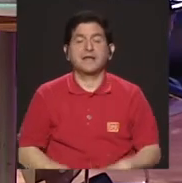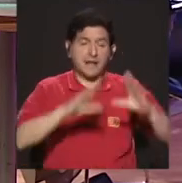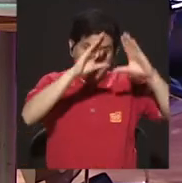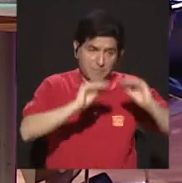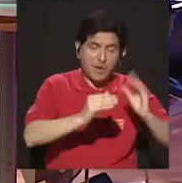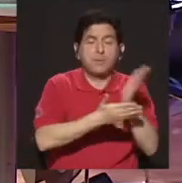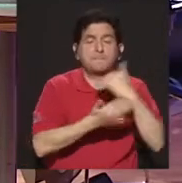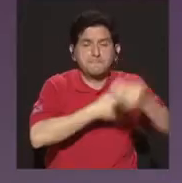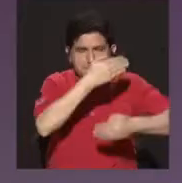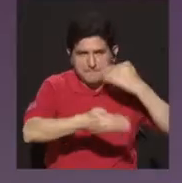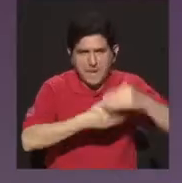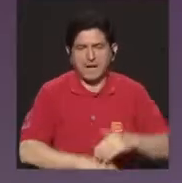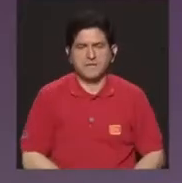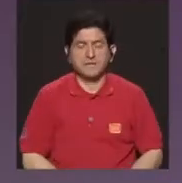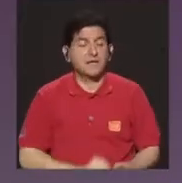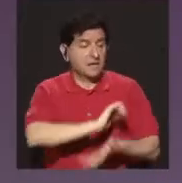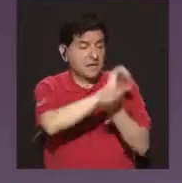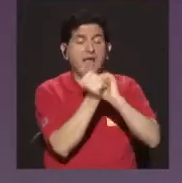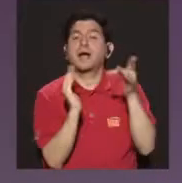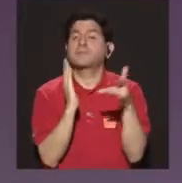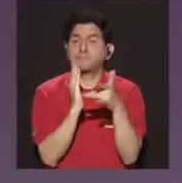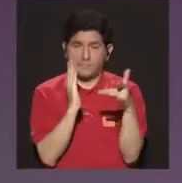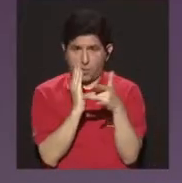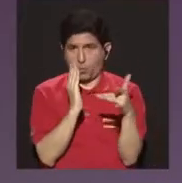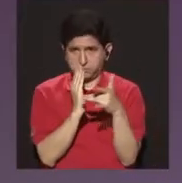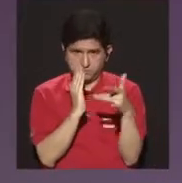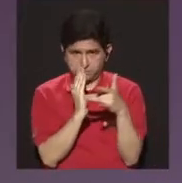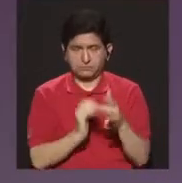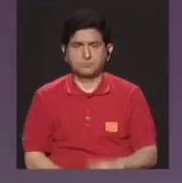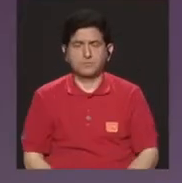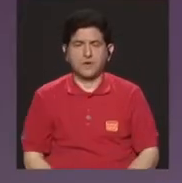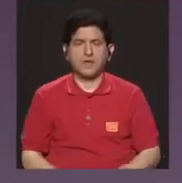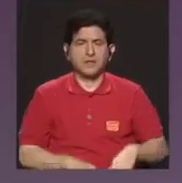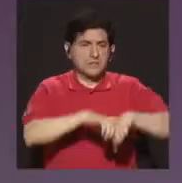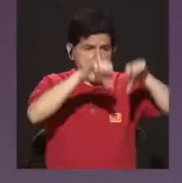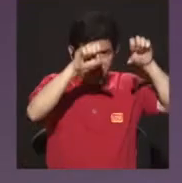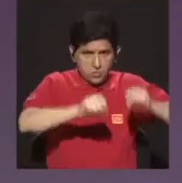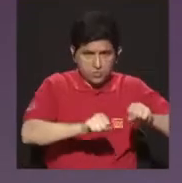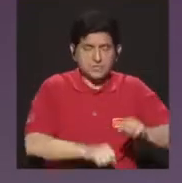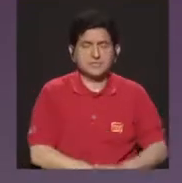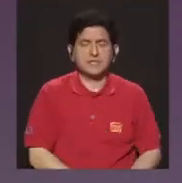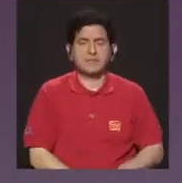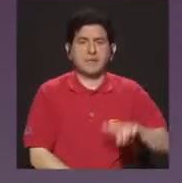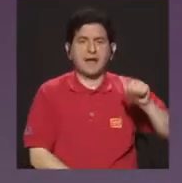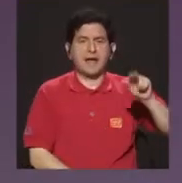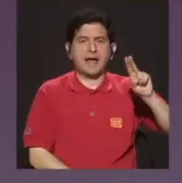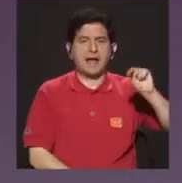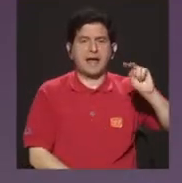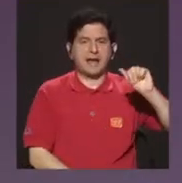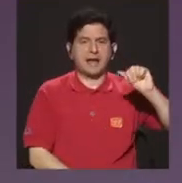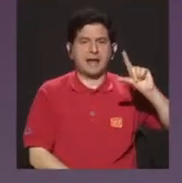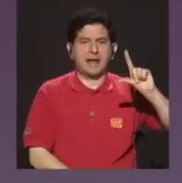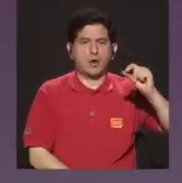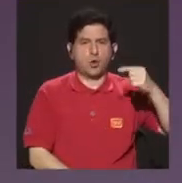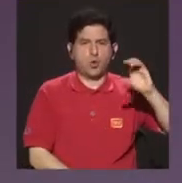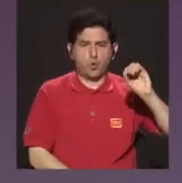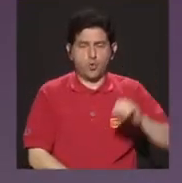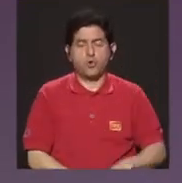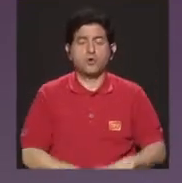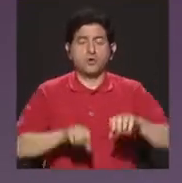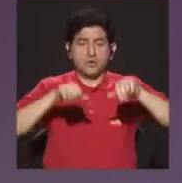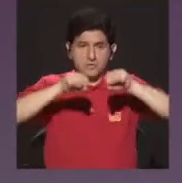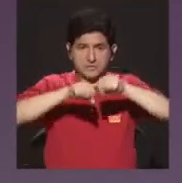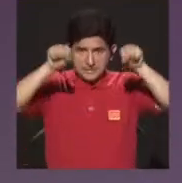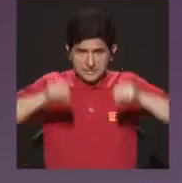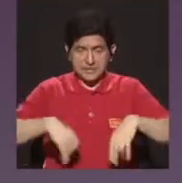en términos generales es un cambio de tecnología pasamos de la tecnología analógica que son los televisores y las negras que recibimos